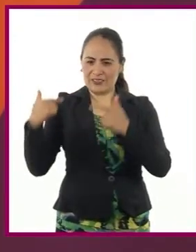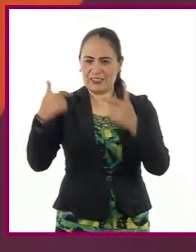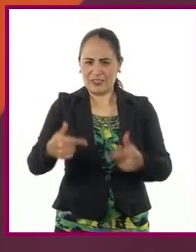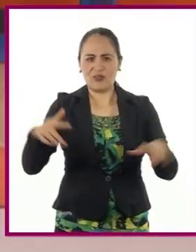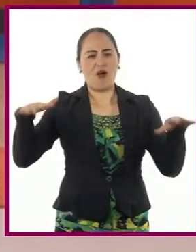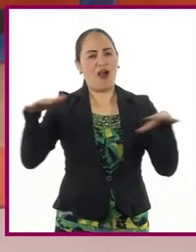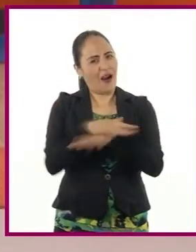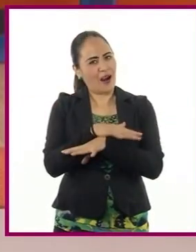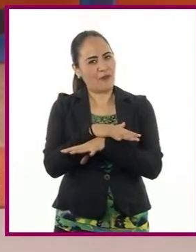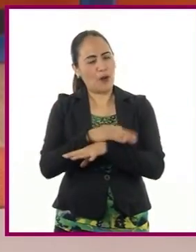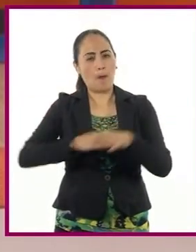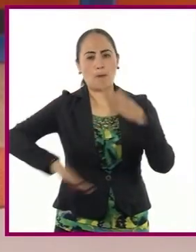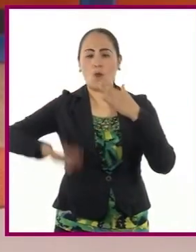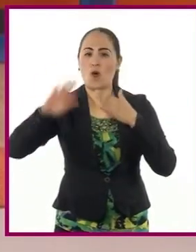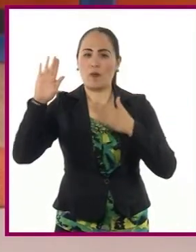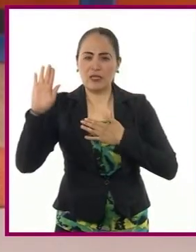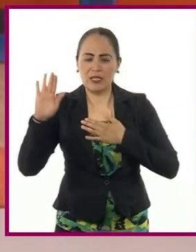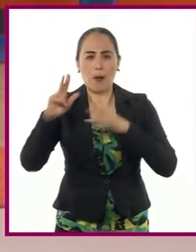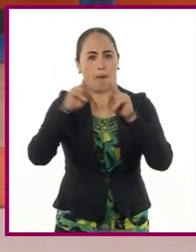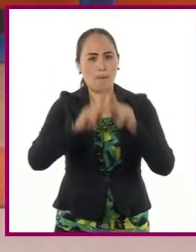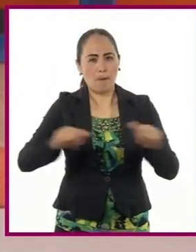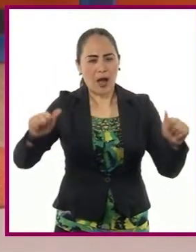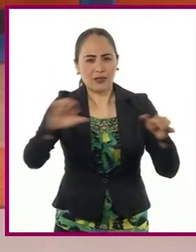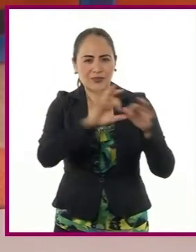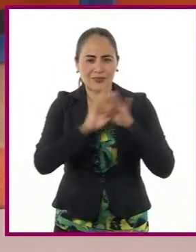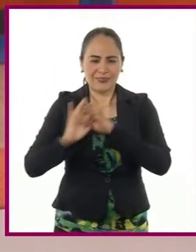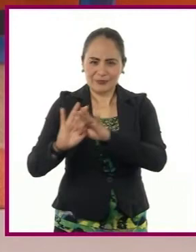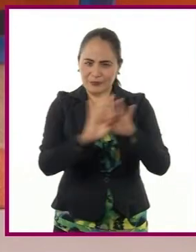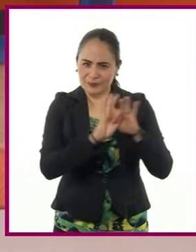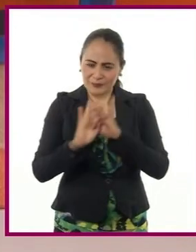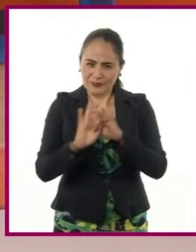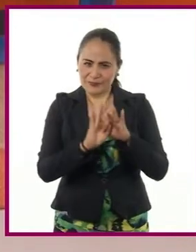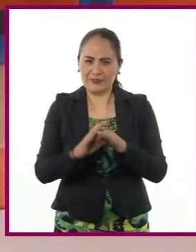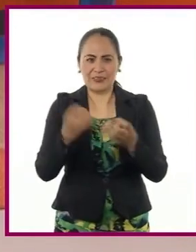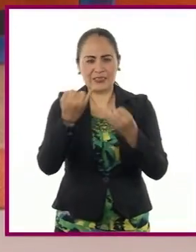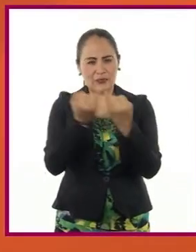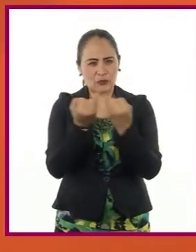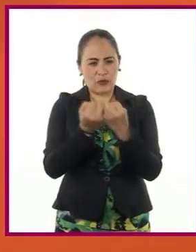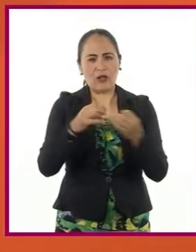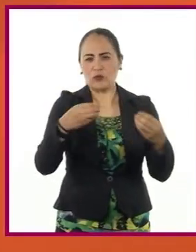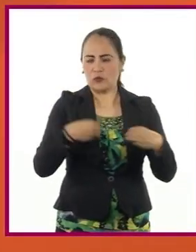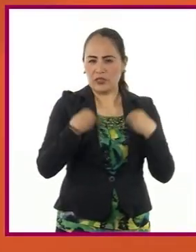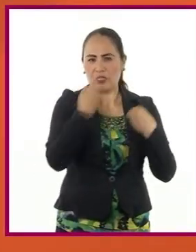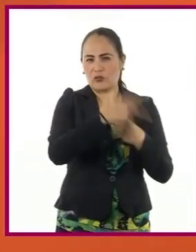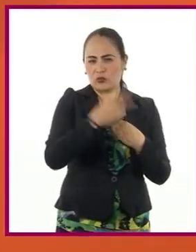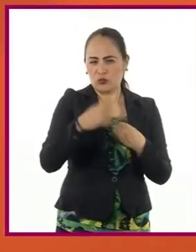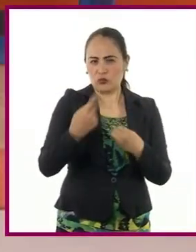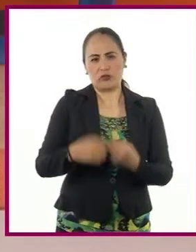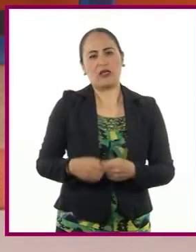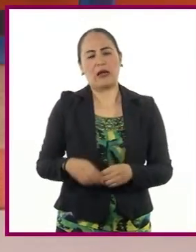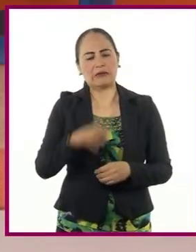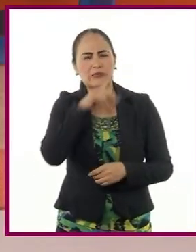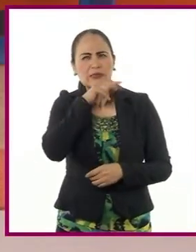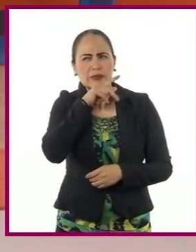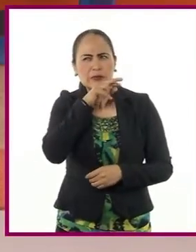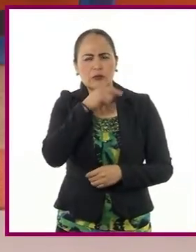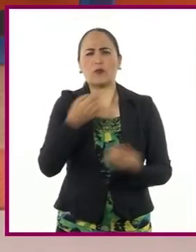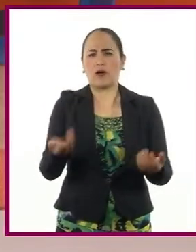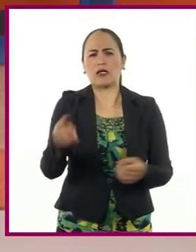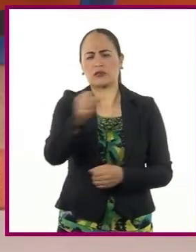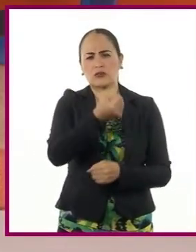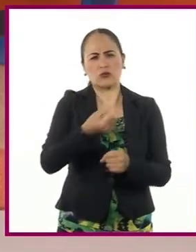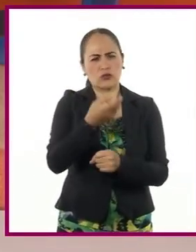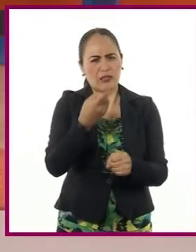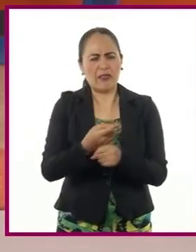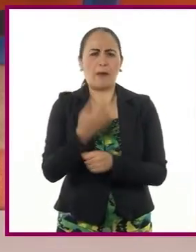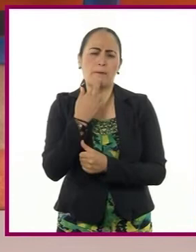cambio, comprometida con la paz y la armonía y que se ocupa desde su cotidianidad por convivir en una mejor sociedad donde,